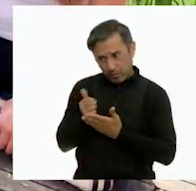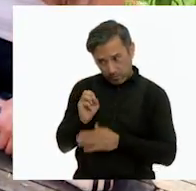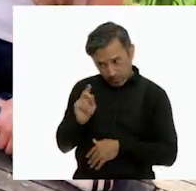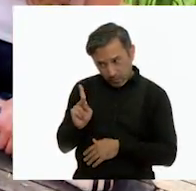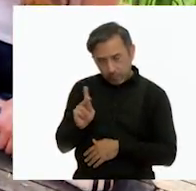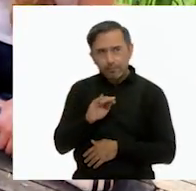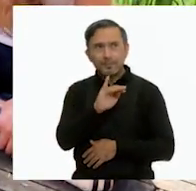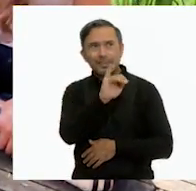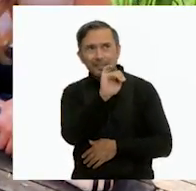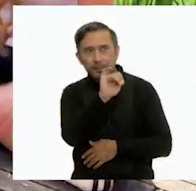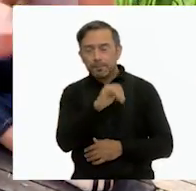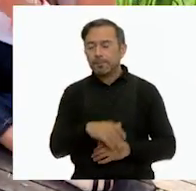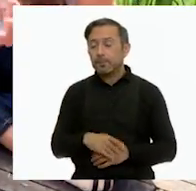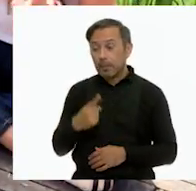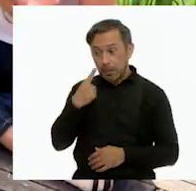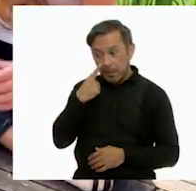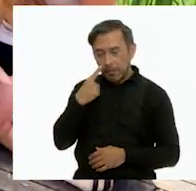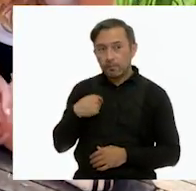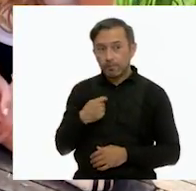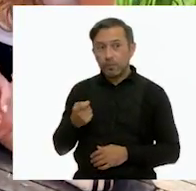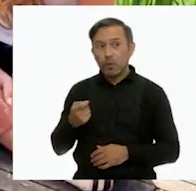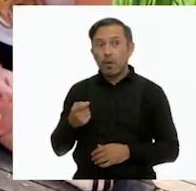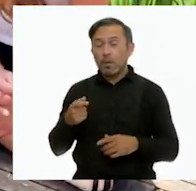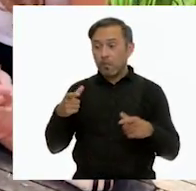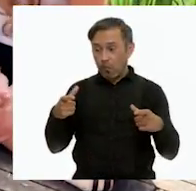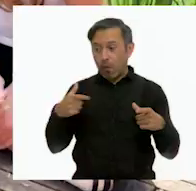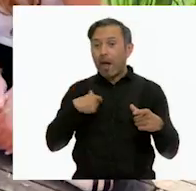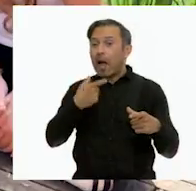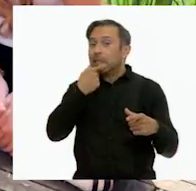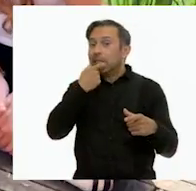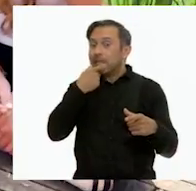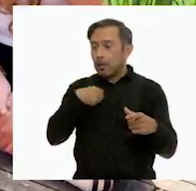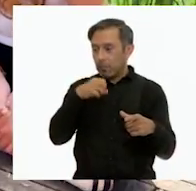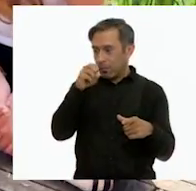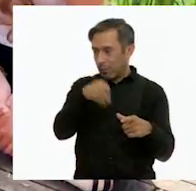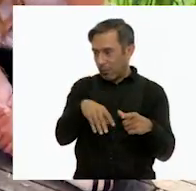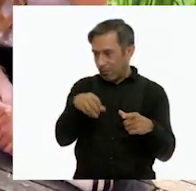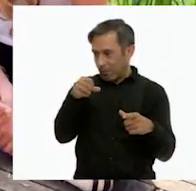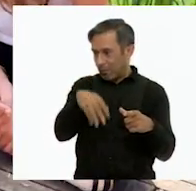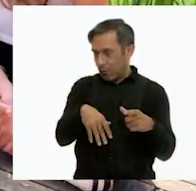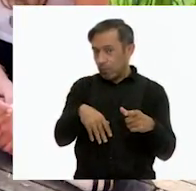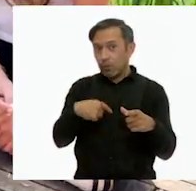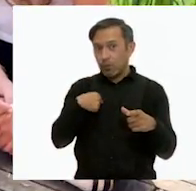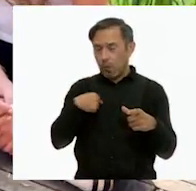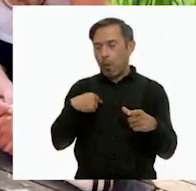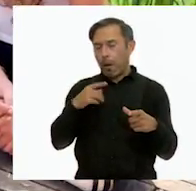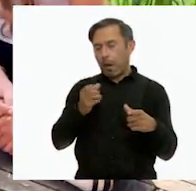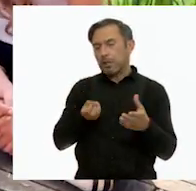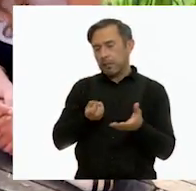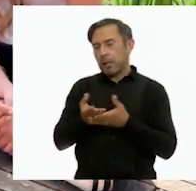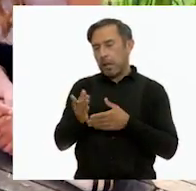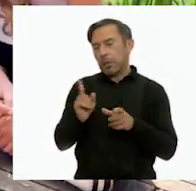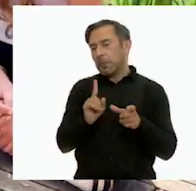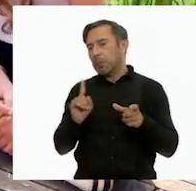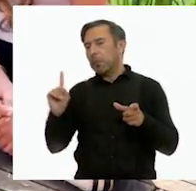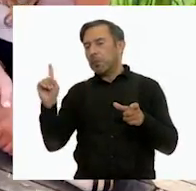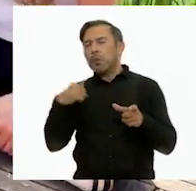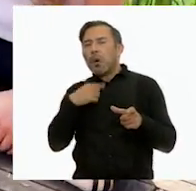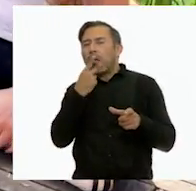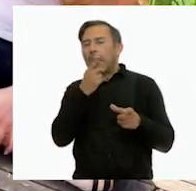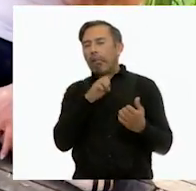Mira, vamos a meter un platón con galletas y yo me voy a salir del set diciendo que voy al baño, ¿de